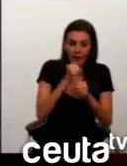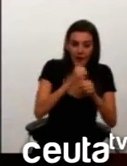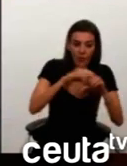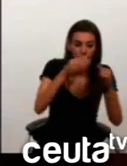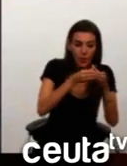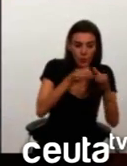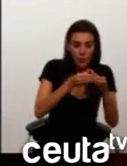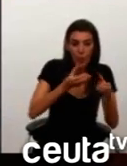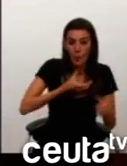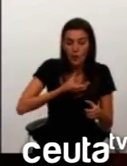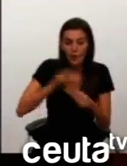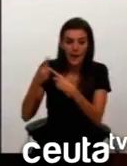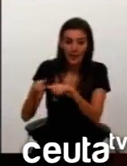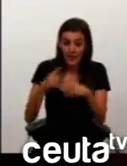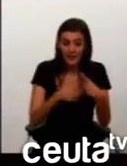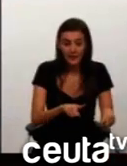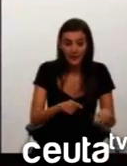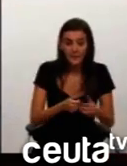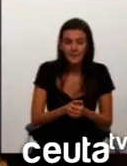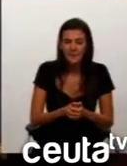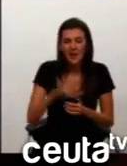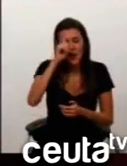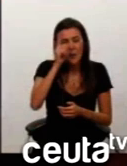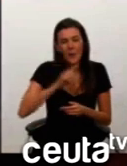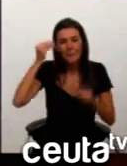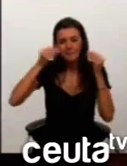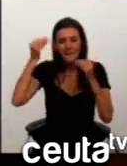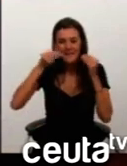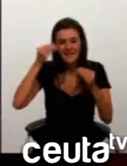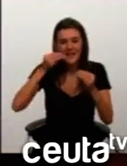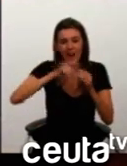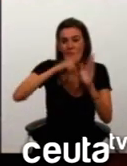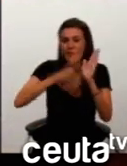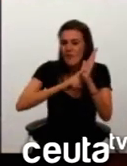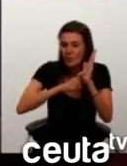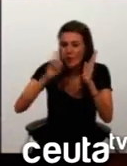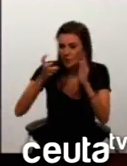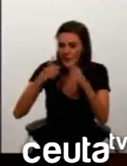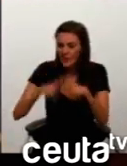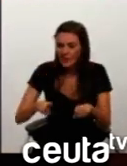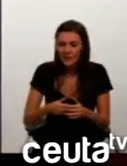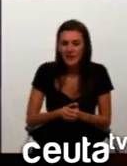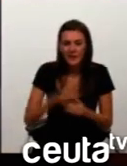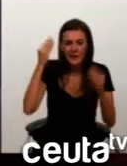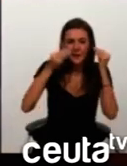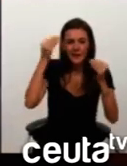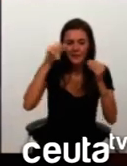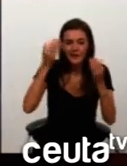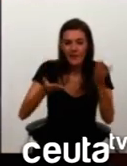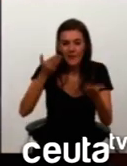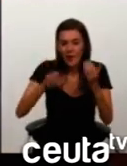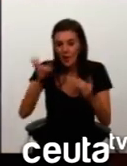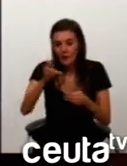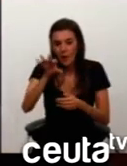grupos municipales. ¿No se les ha ocurrido a ustedes alguna otra fórmula? ¿No han sopesado ninguna otra opción?